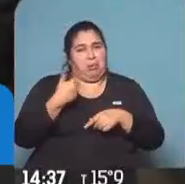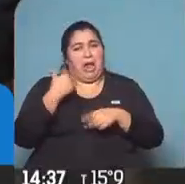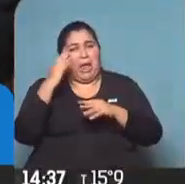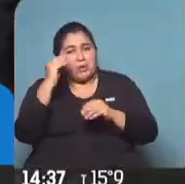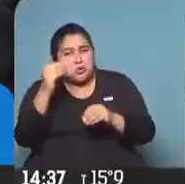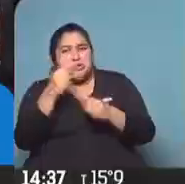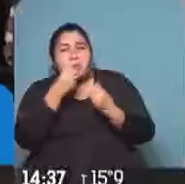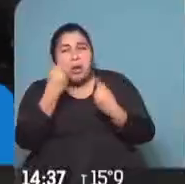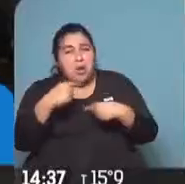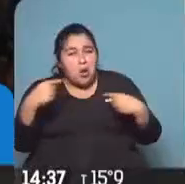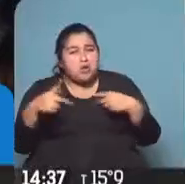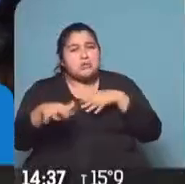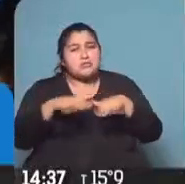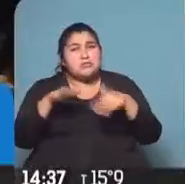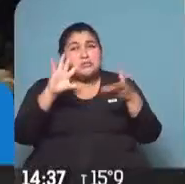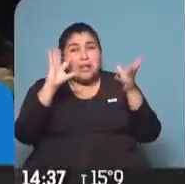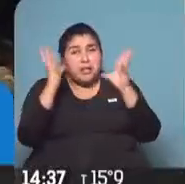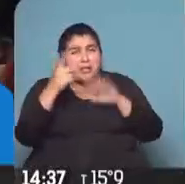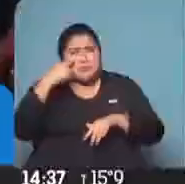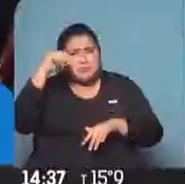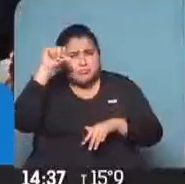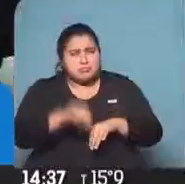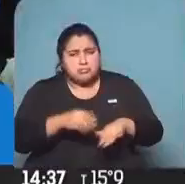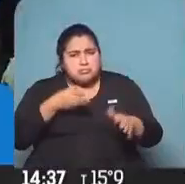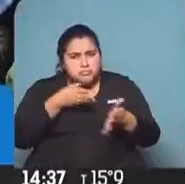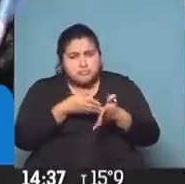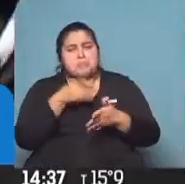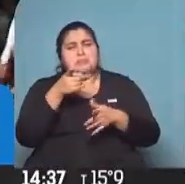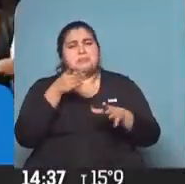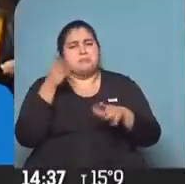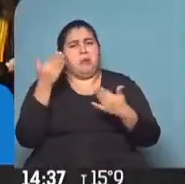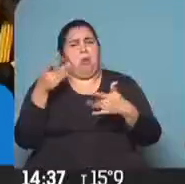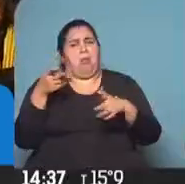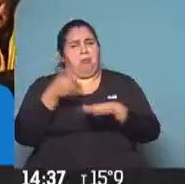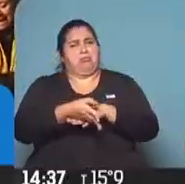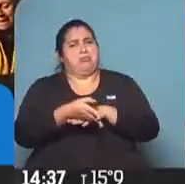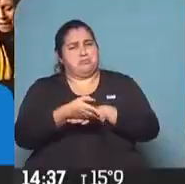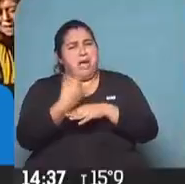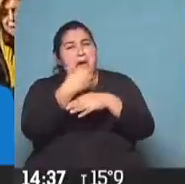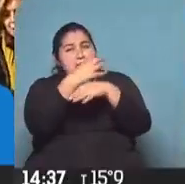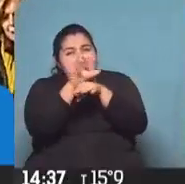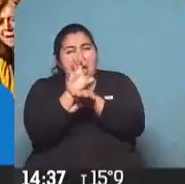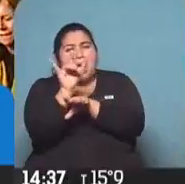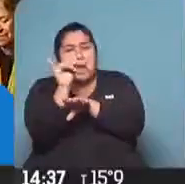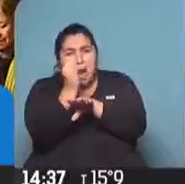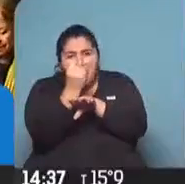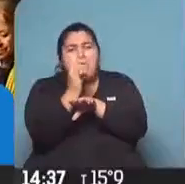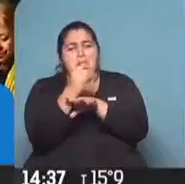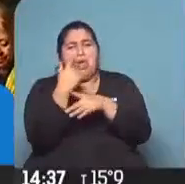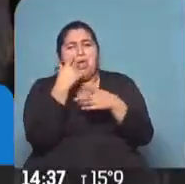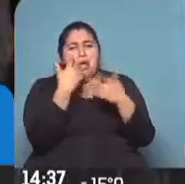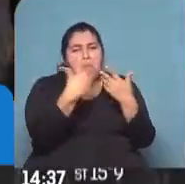de terreno y condiciones climáticas o sea un sistema de radar y cámara que permite detectar